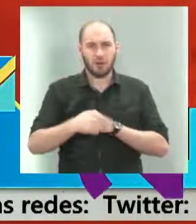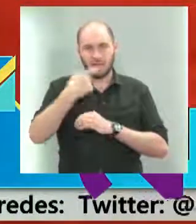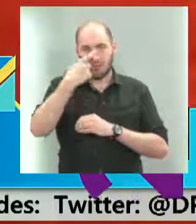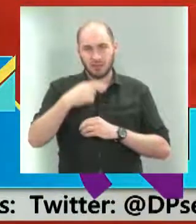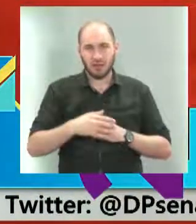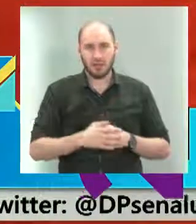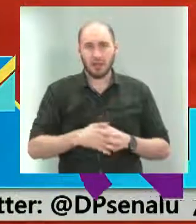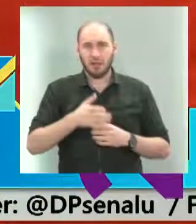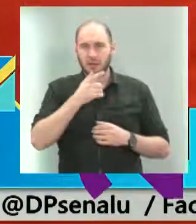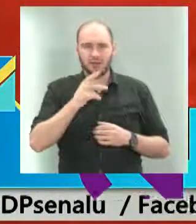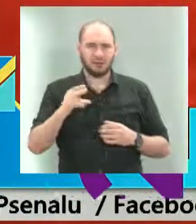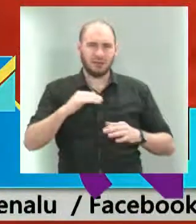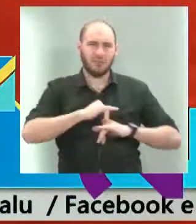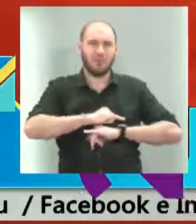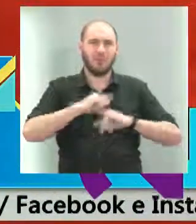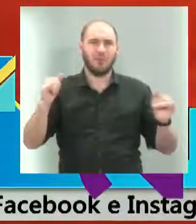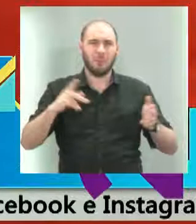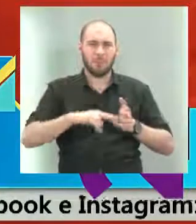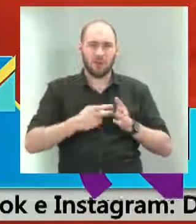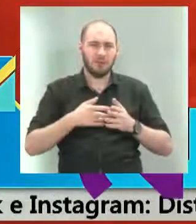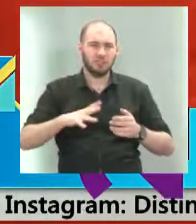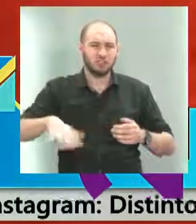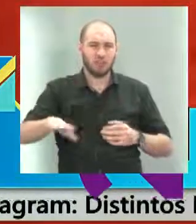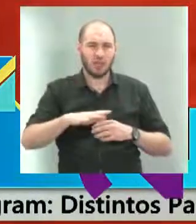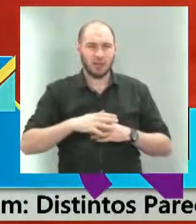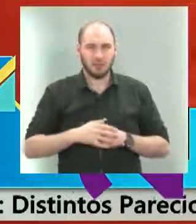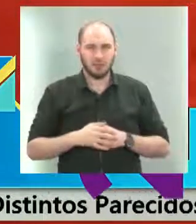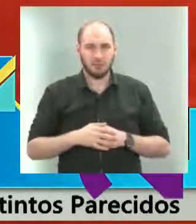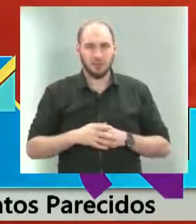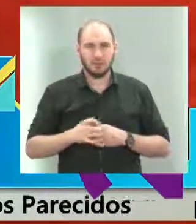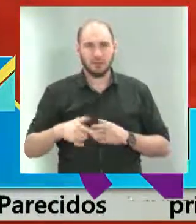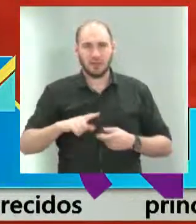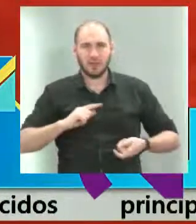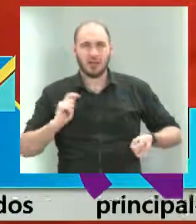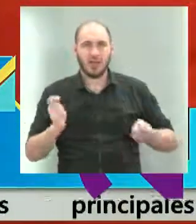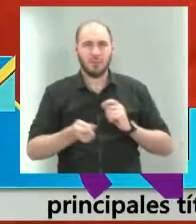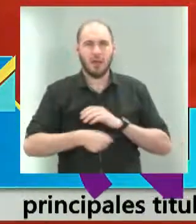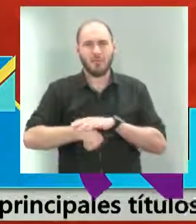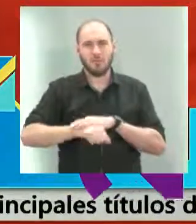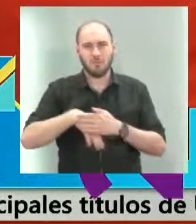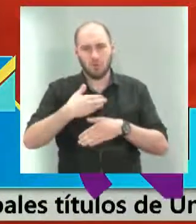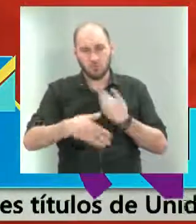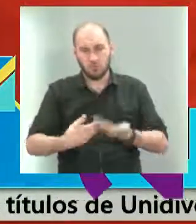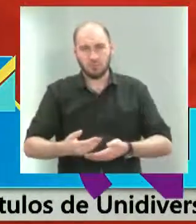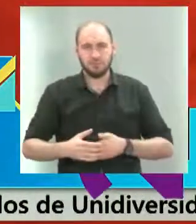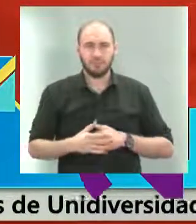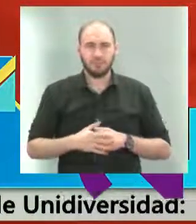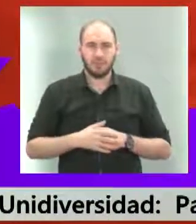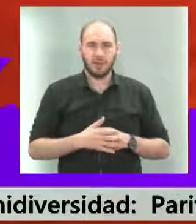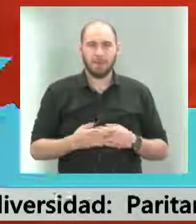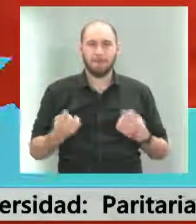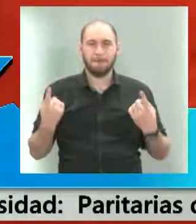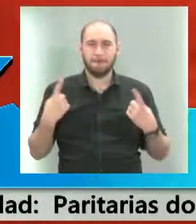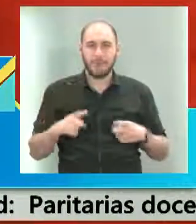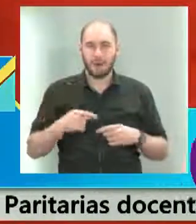la caja de resonancia de un montón de problemas sociales que se van transformando en el fútbol, pero